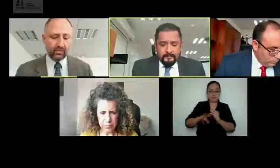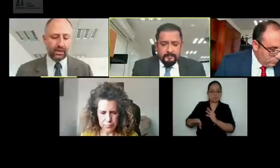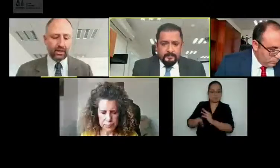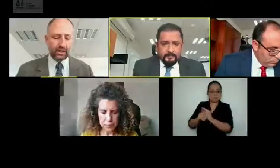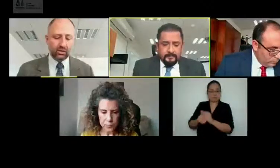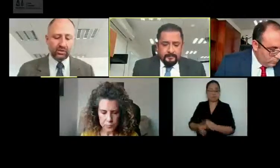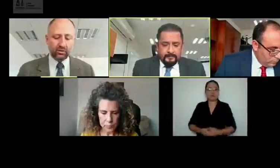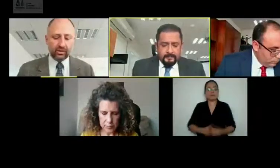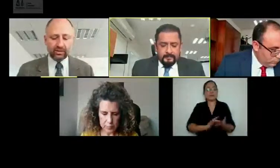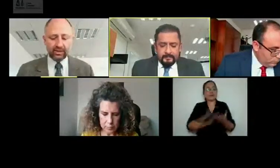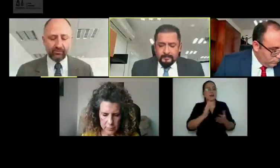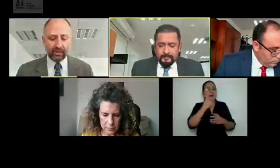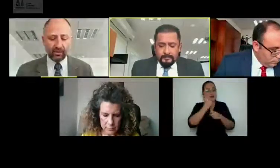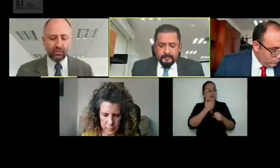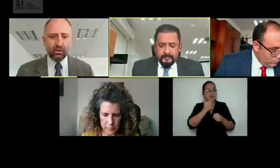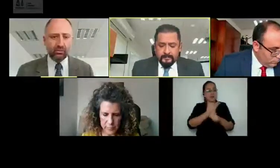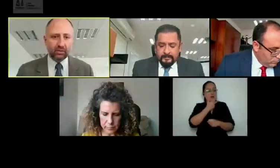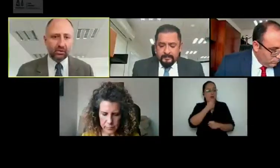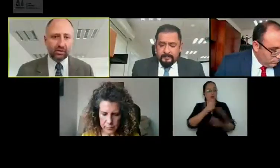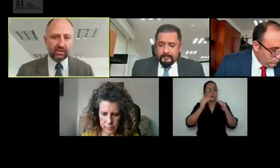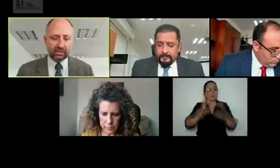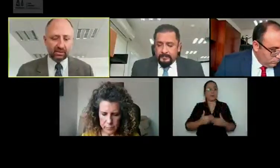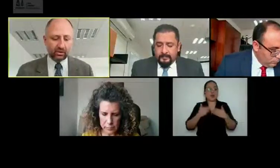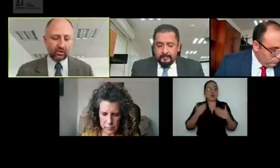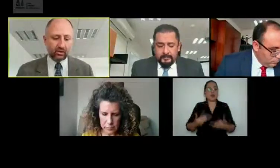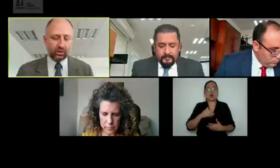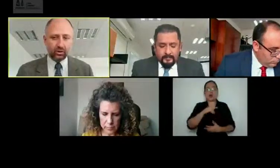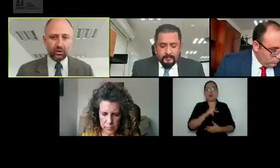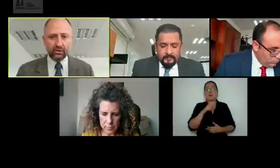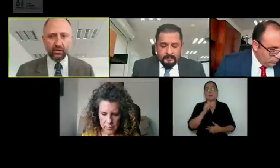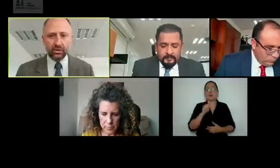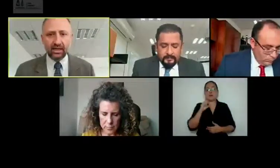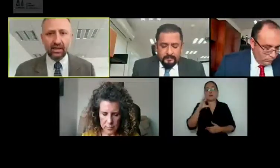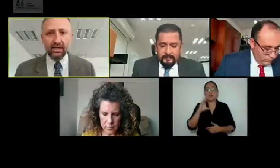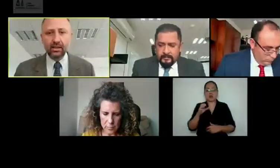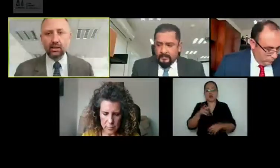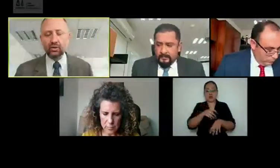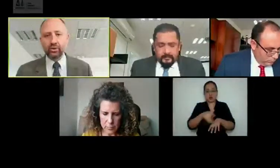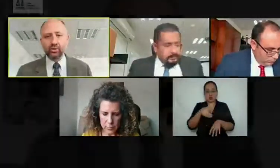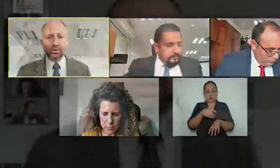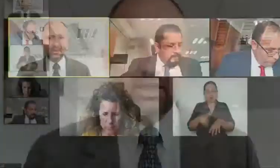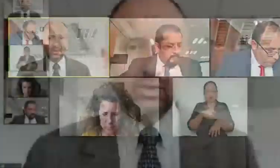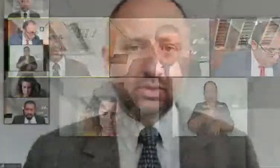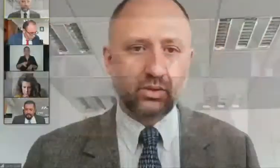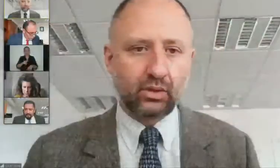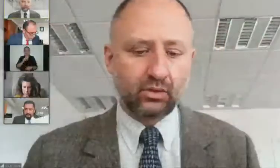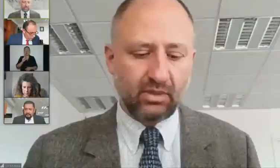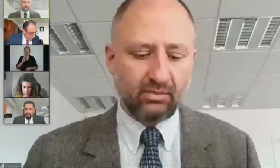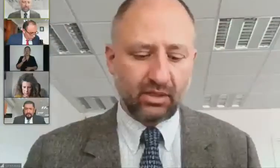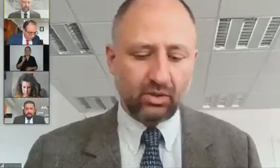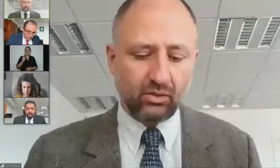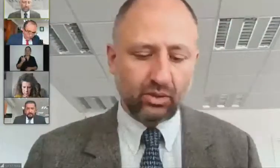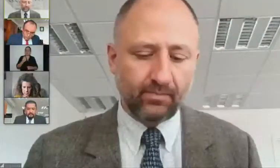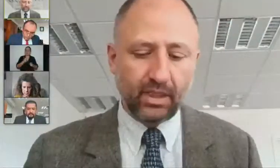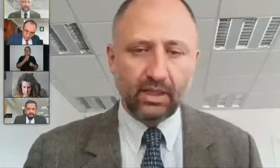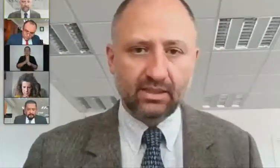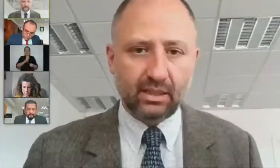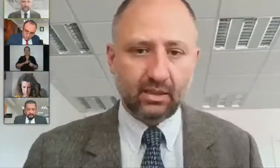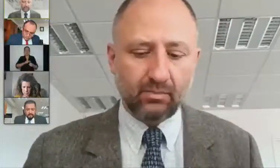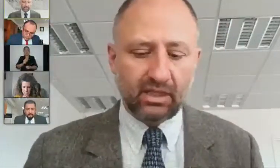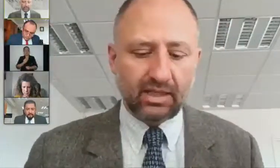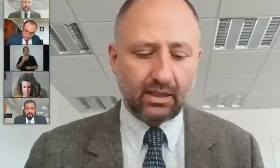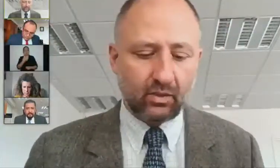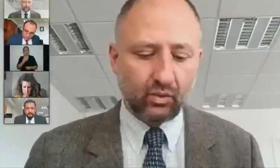secretario. En consecuencia, en el procedimiento especial sancionador de órgano central número 38 de 2021,